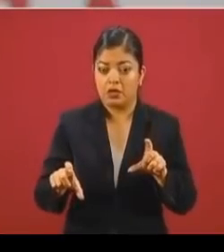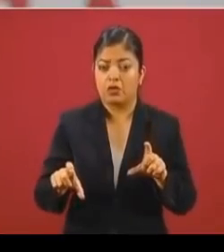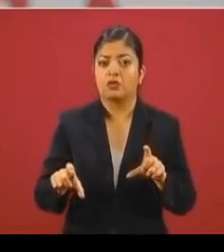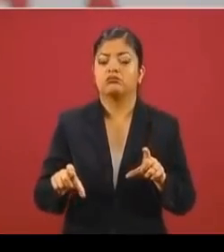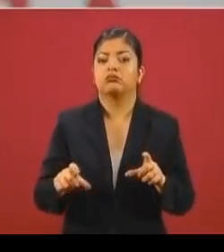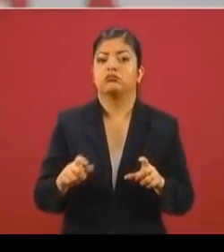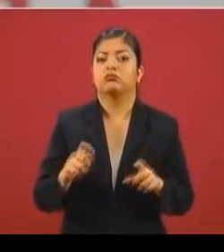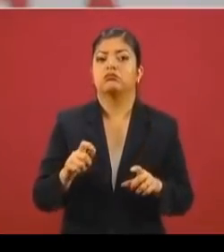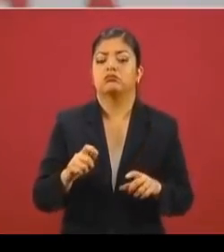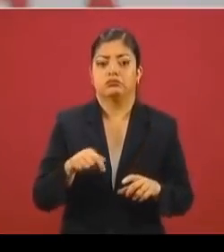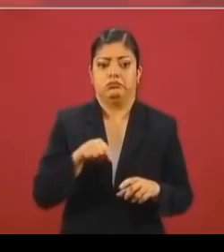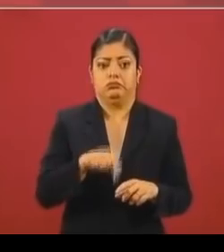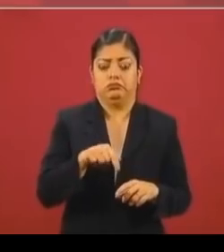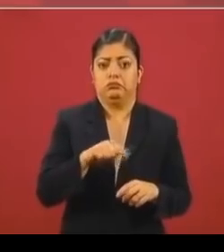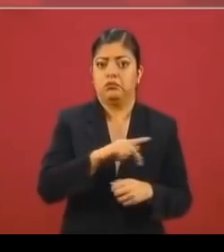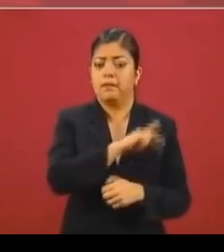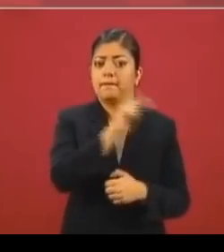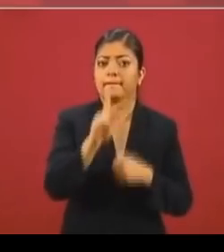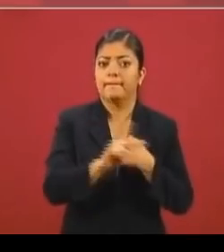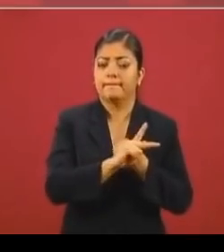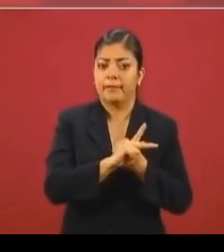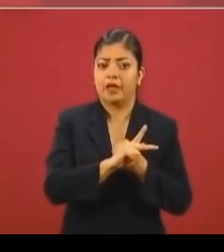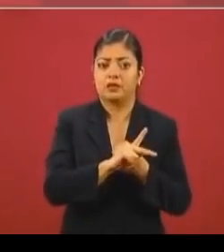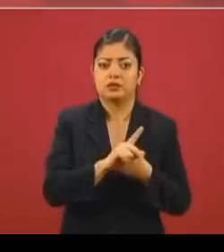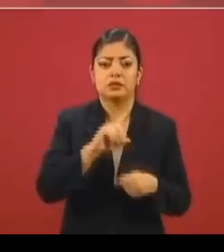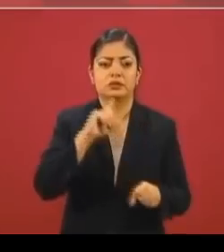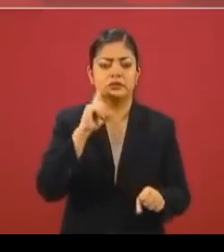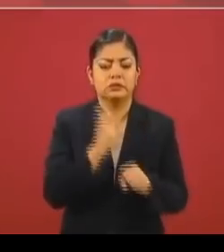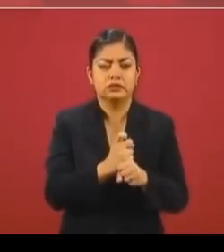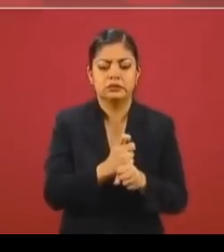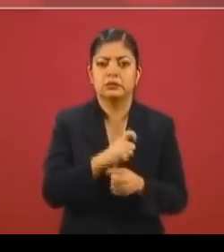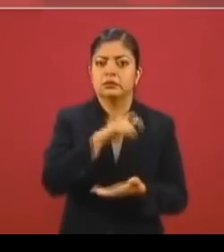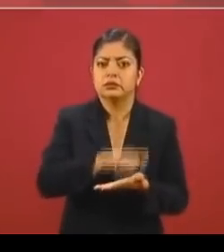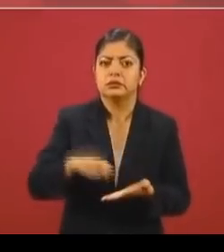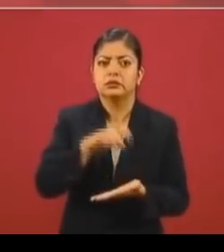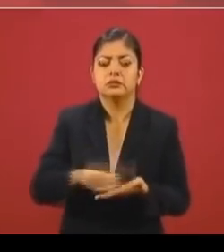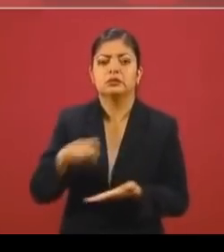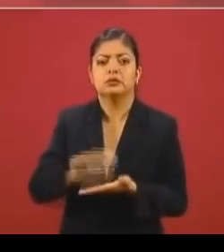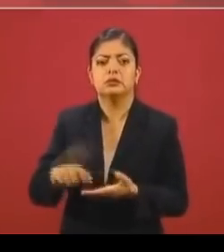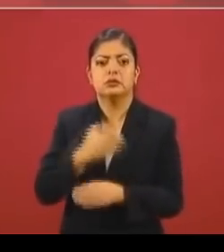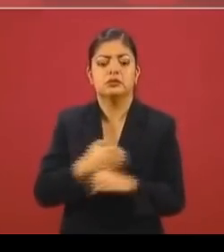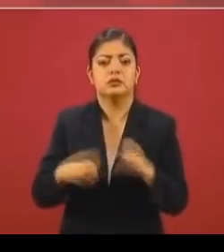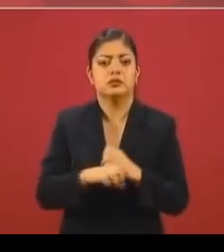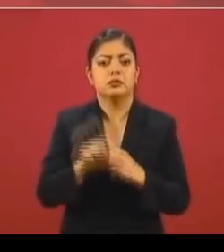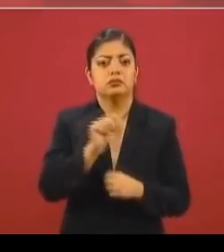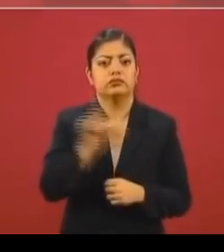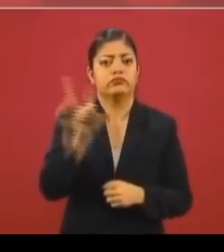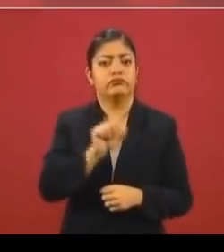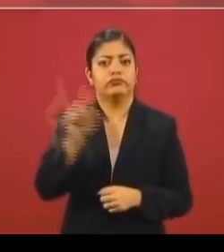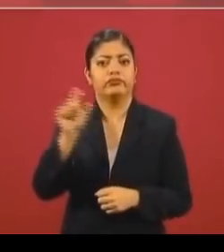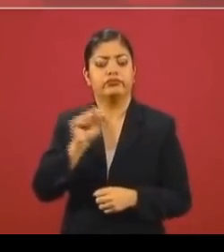es uno de los países en donde más se consumen artículos de lujo,